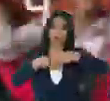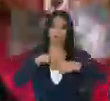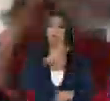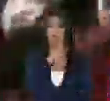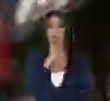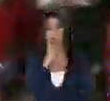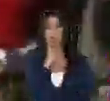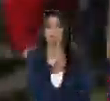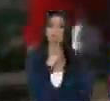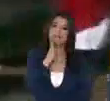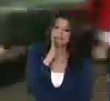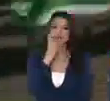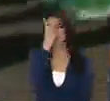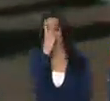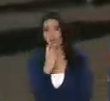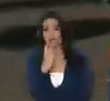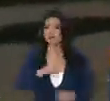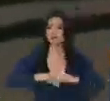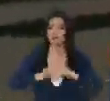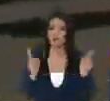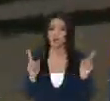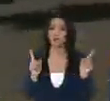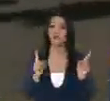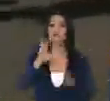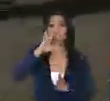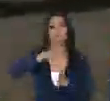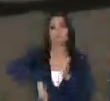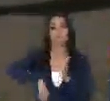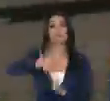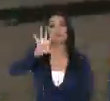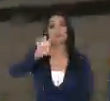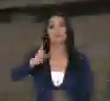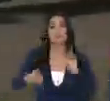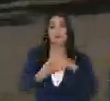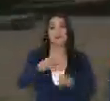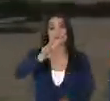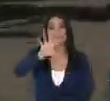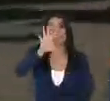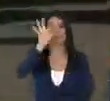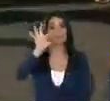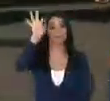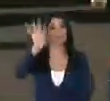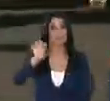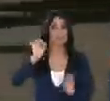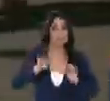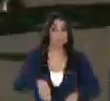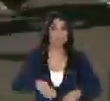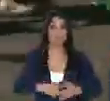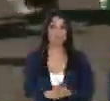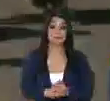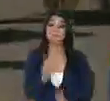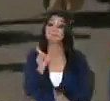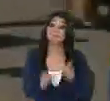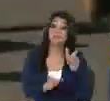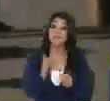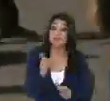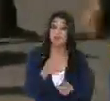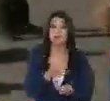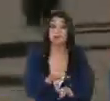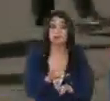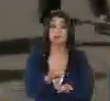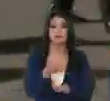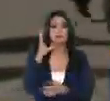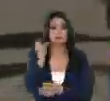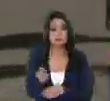restaurantes, hoteles y tour operadores, tienen descuentos del 15 al 25%. Para las personas de Cuenca,